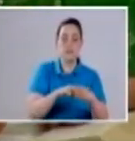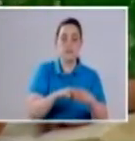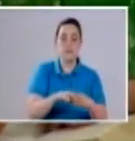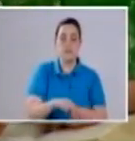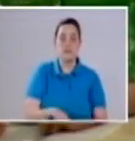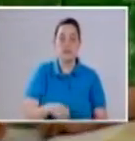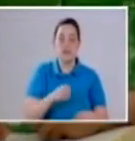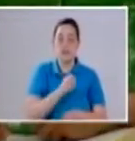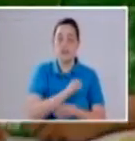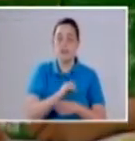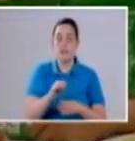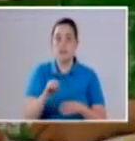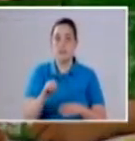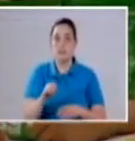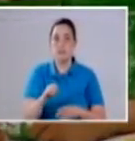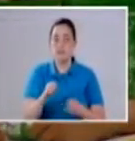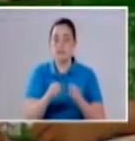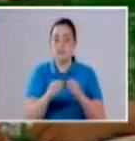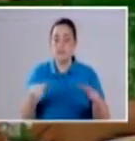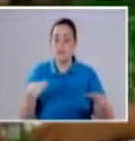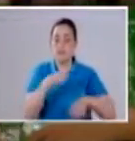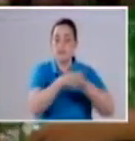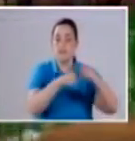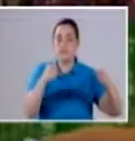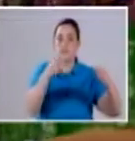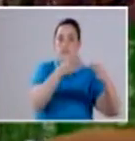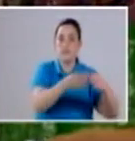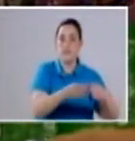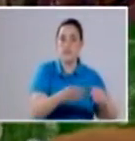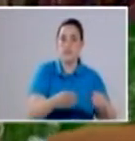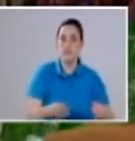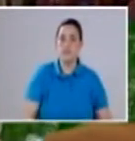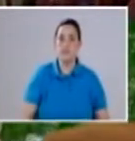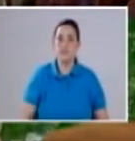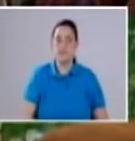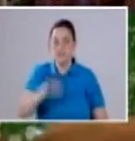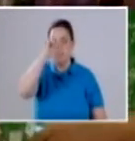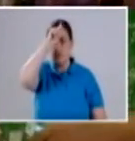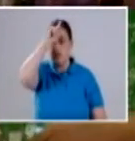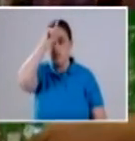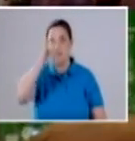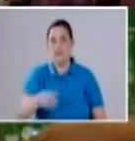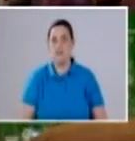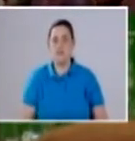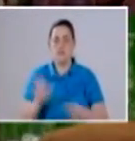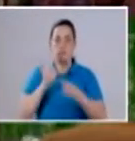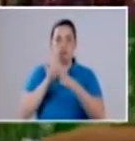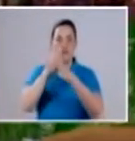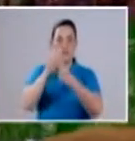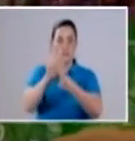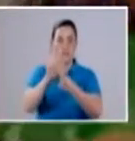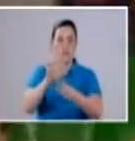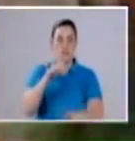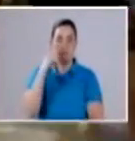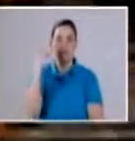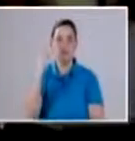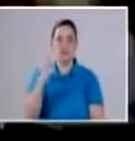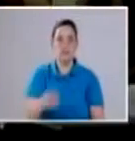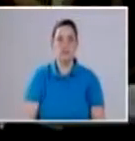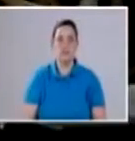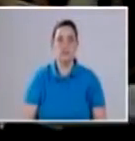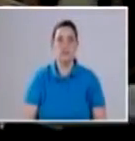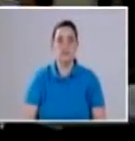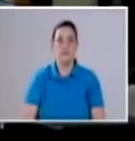obras estériles de las tinieblas, sino más bien desenmascararlas. Amén. Note